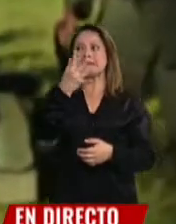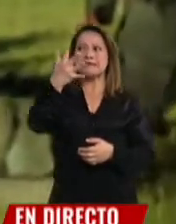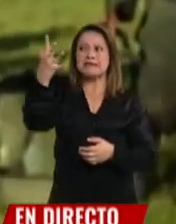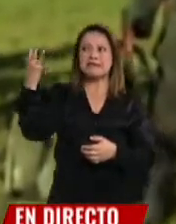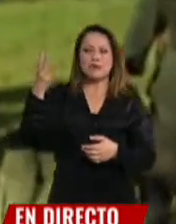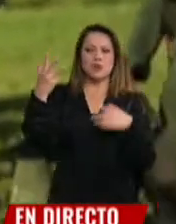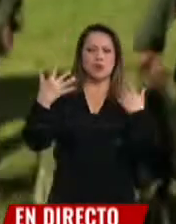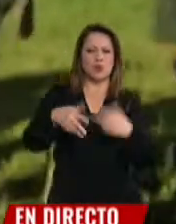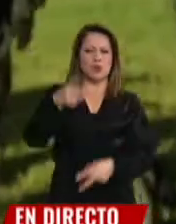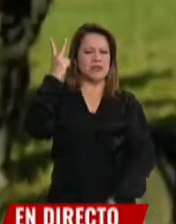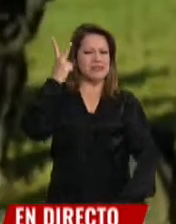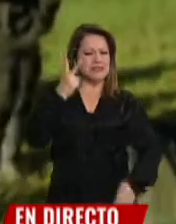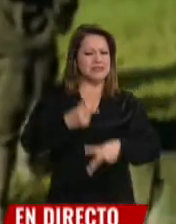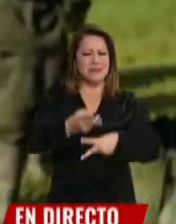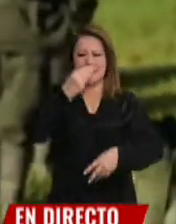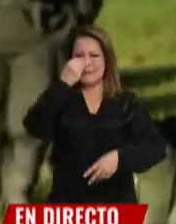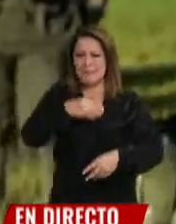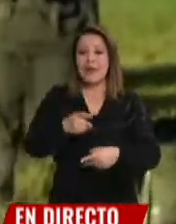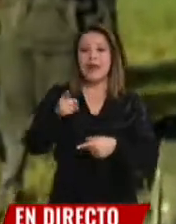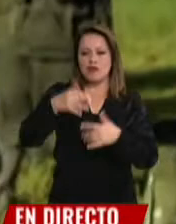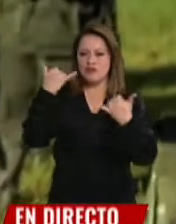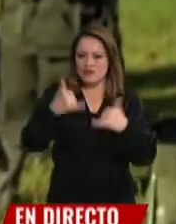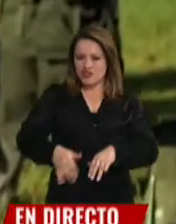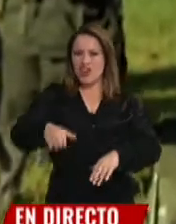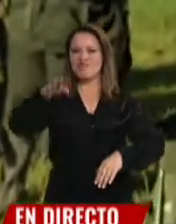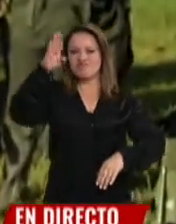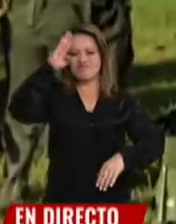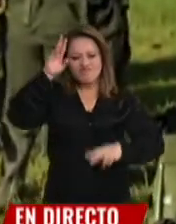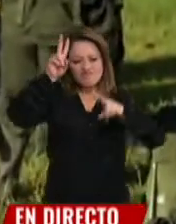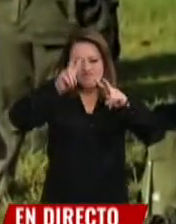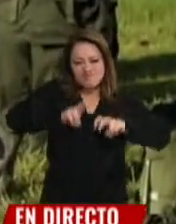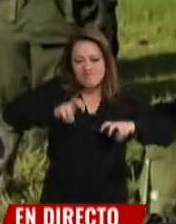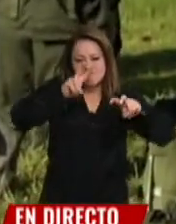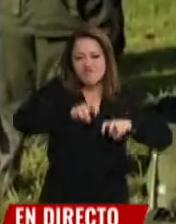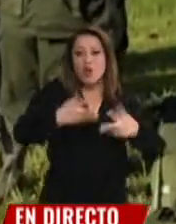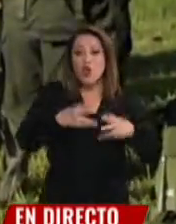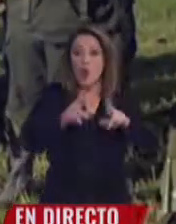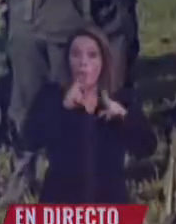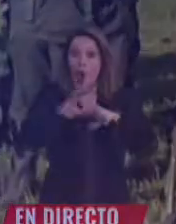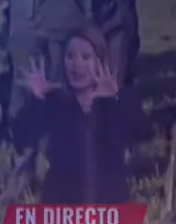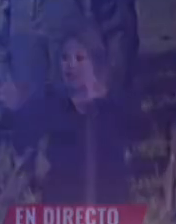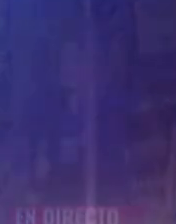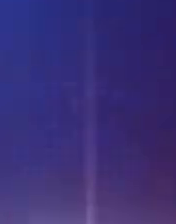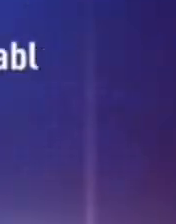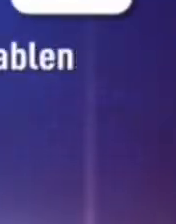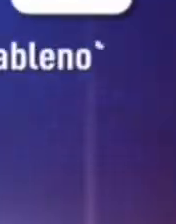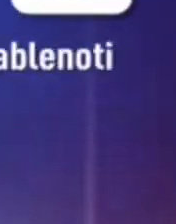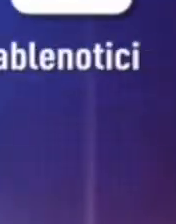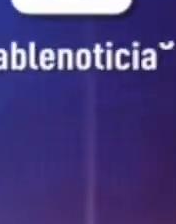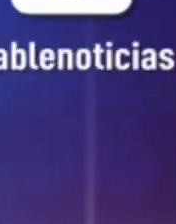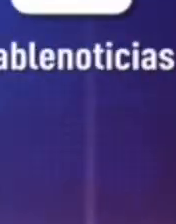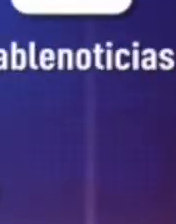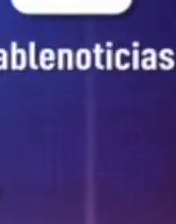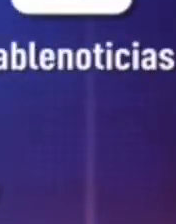Pablito. Las autoridades están en busca de estas personas para llevarlas a un tribunal y así imputar los cargos.